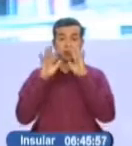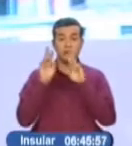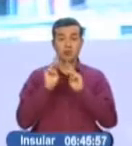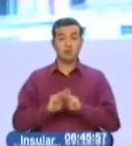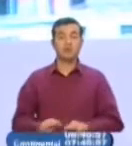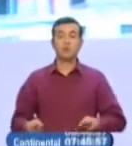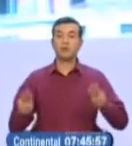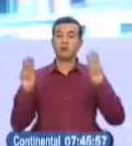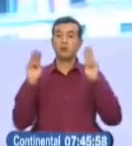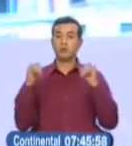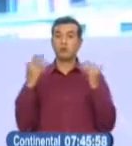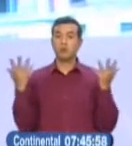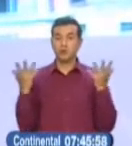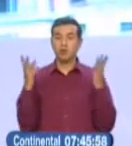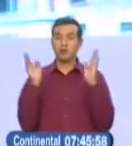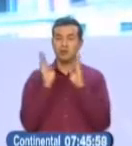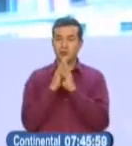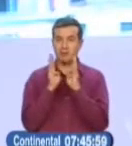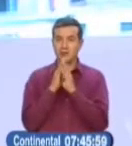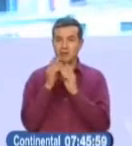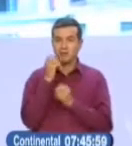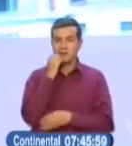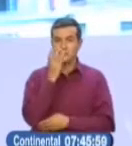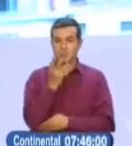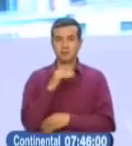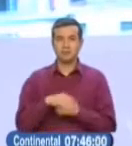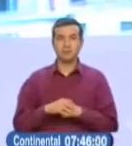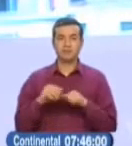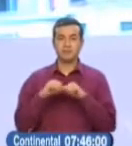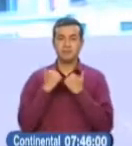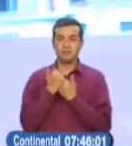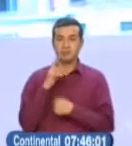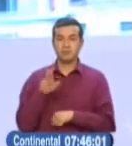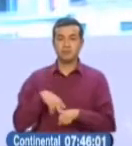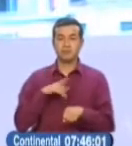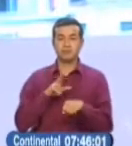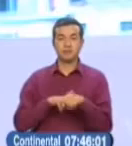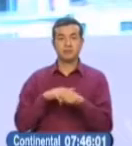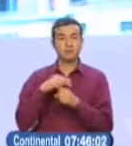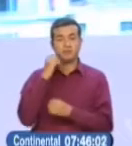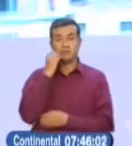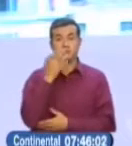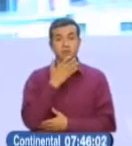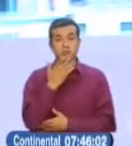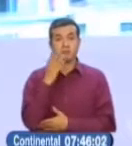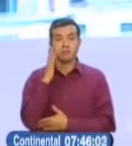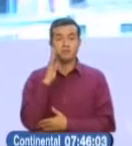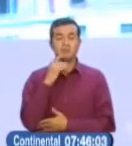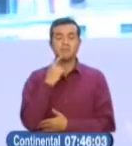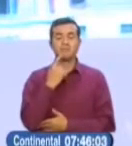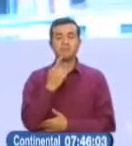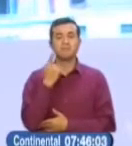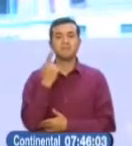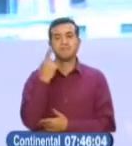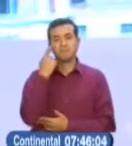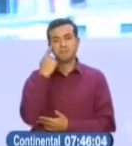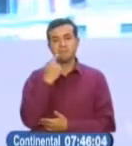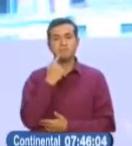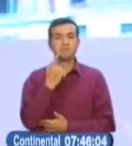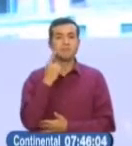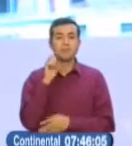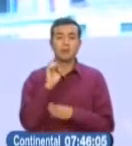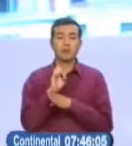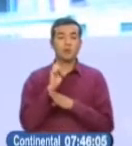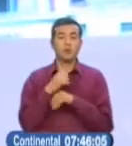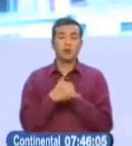Naciones Unidas en este evento que te menciono en la Asamblea Nacional de la ONU hacía alusión de que el